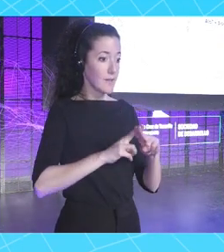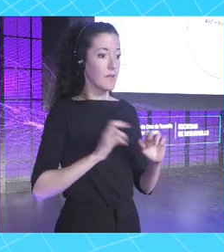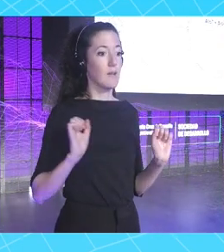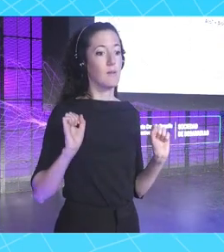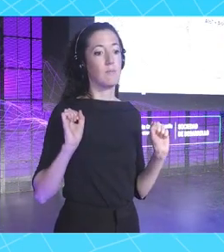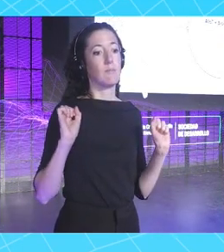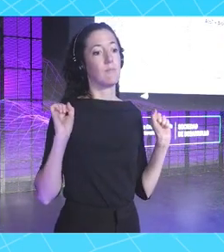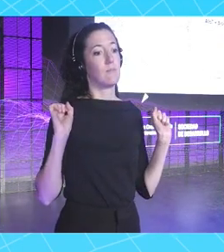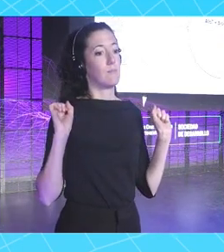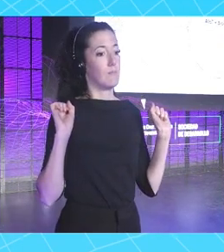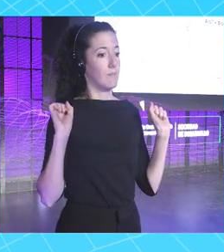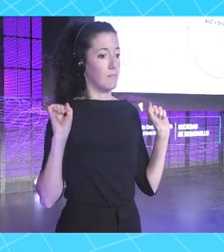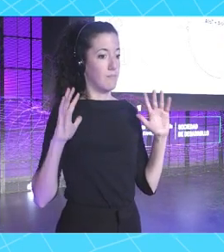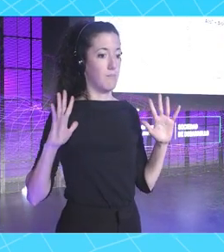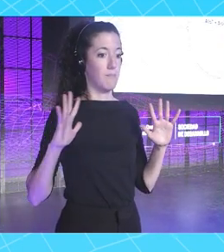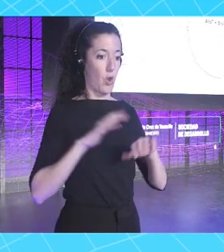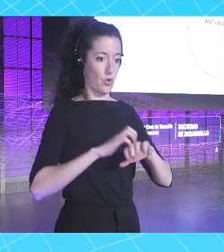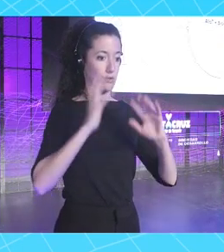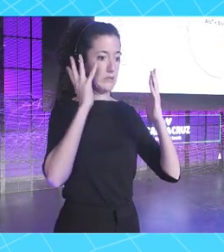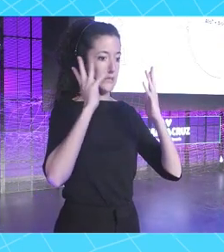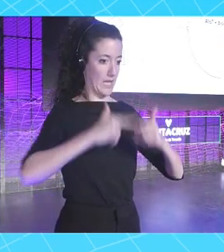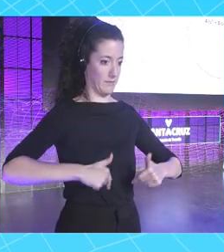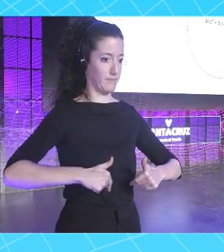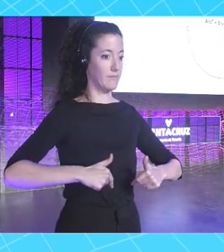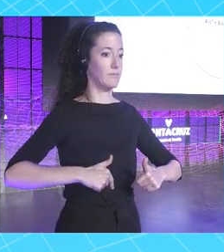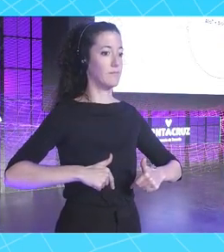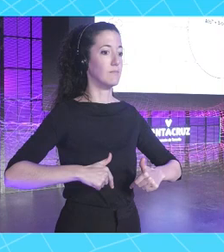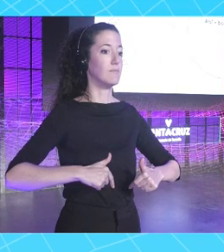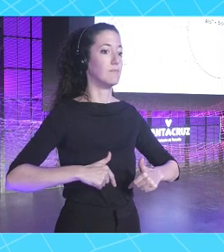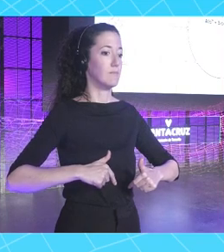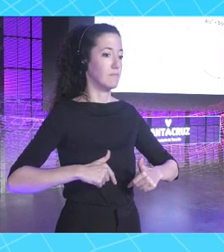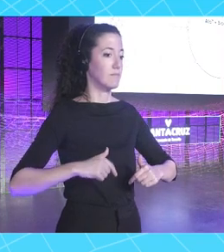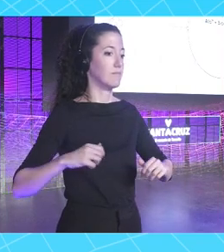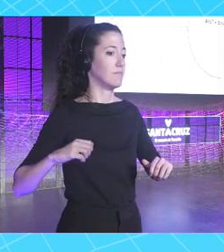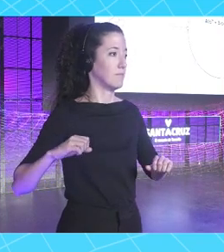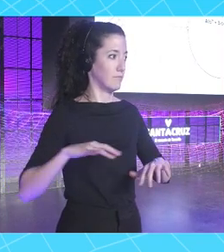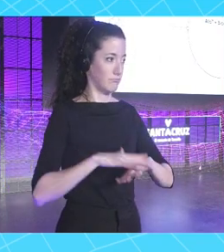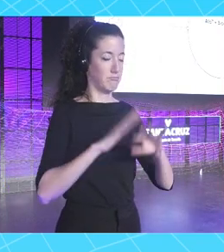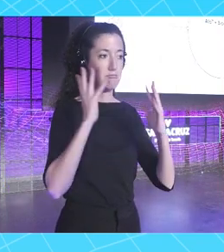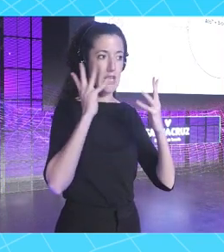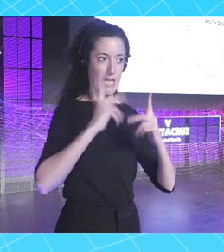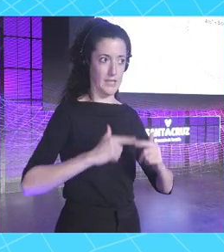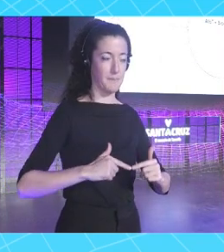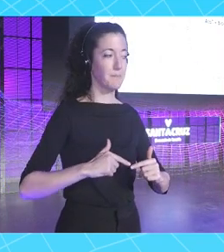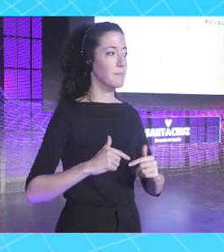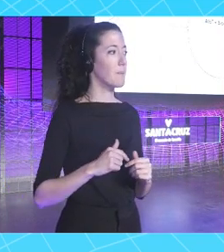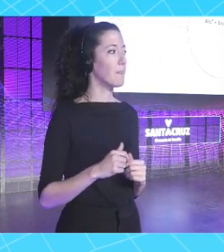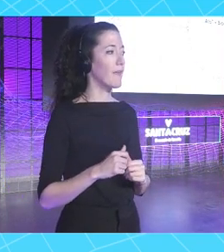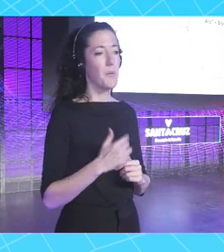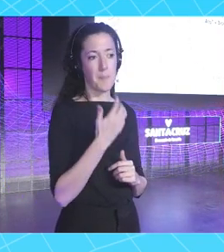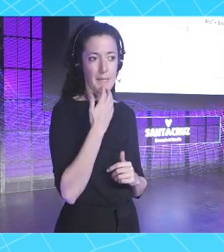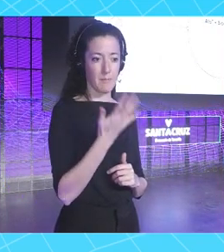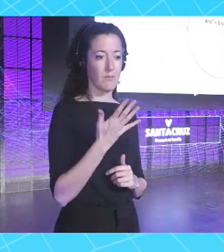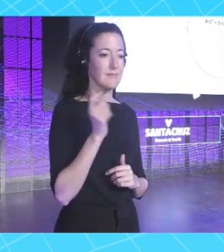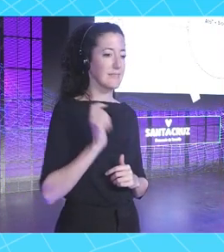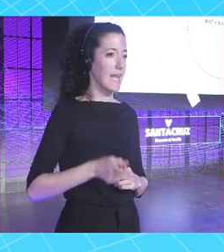os voy a hacer una pregunta a todos muy muy sencilla vale que es normalmente pregunto con mi ropa pero es como muy claro que